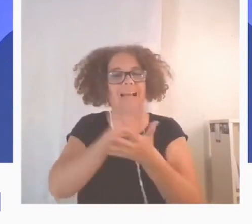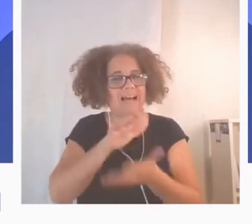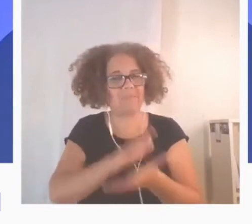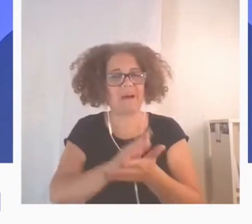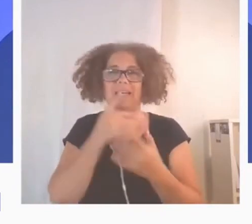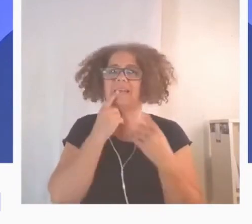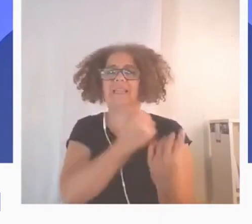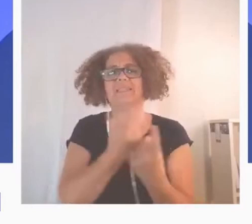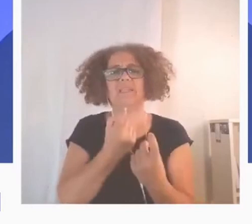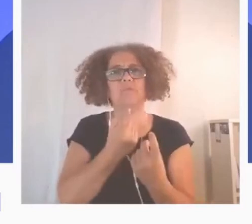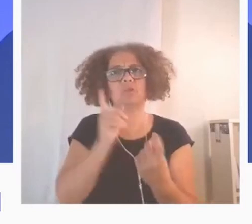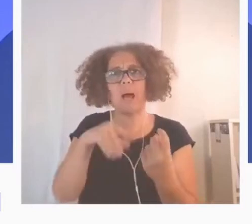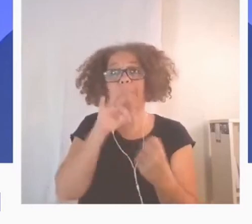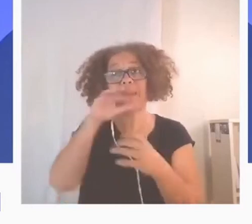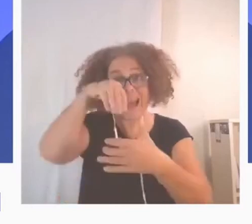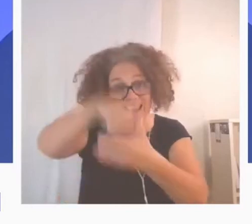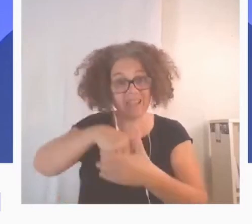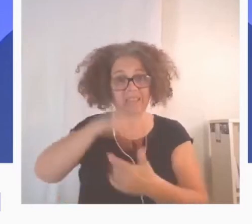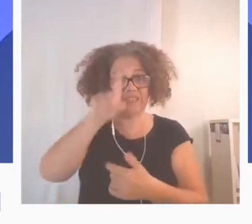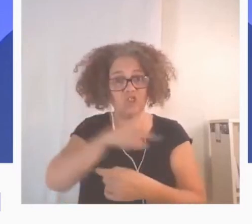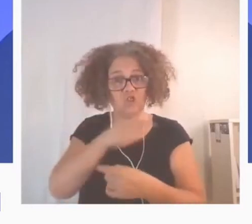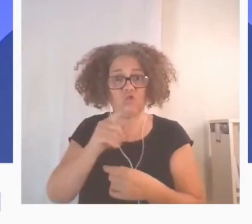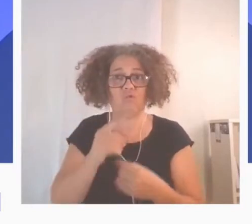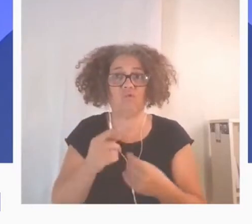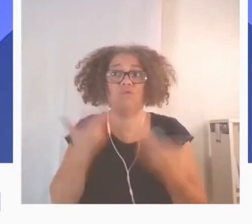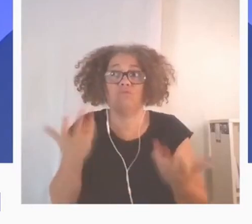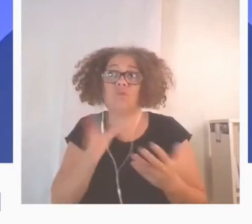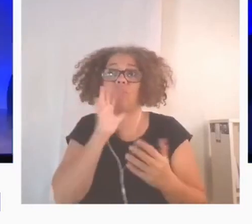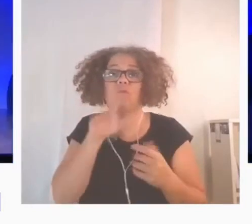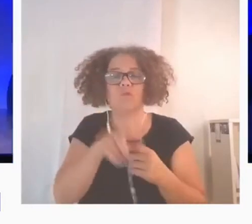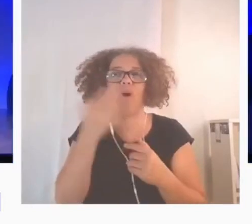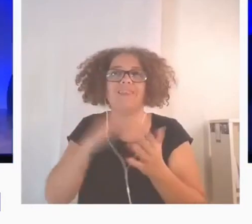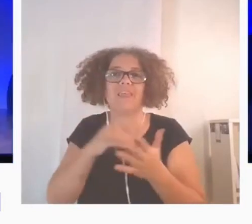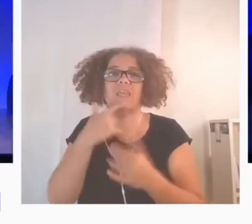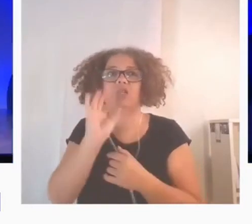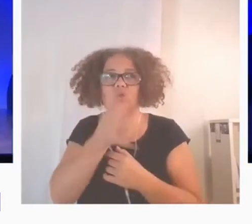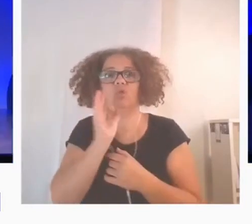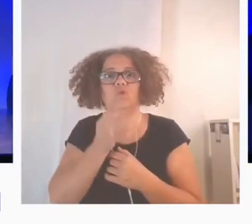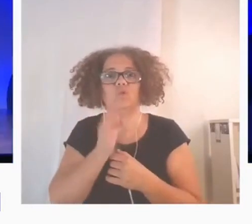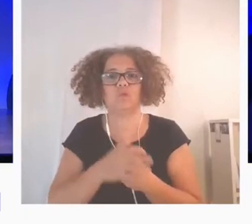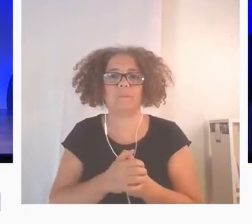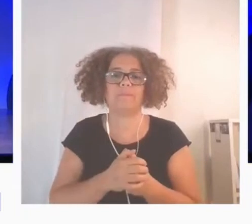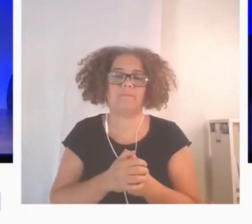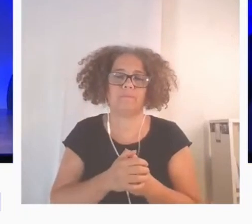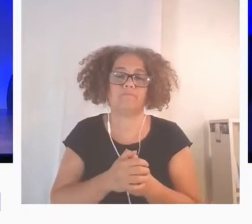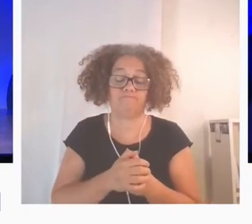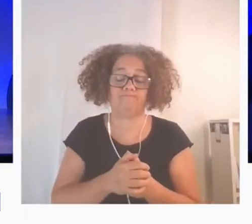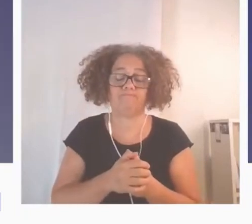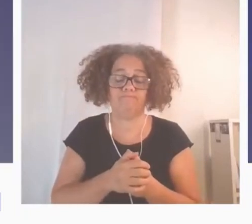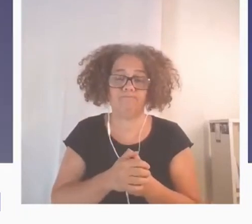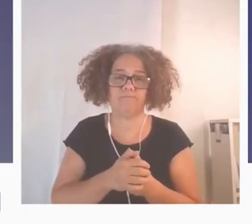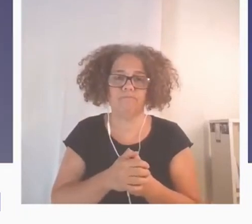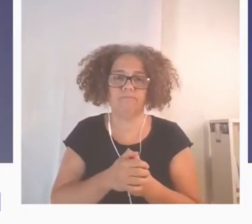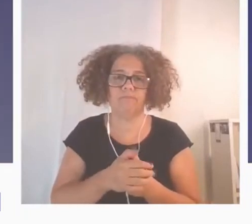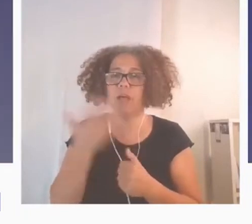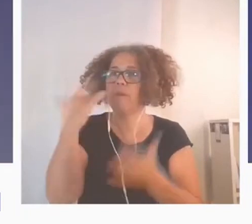necesitamos, también hay en el centro, ¿no?, de vuestro proyecto, Eider, porque asentías todo el rato. Sí, y bueno, además concretamente en torno a la cultura,